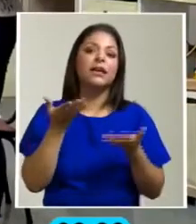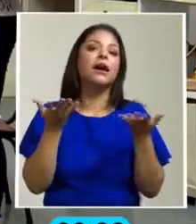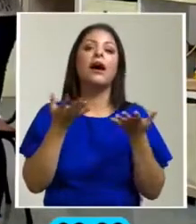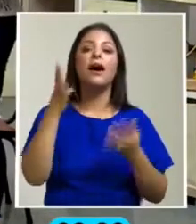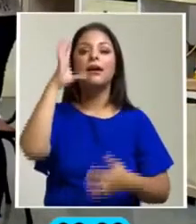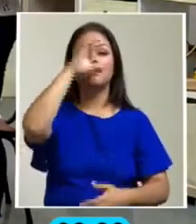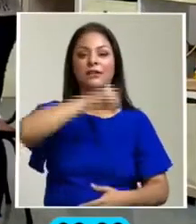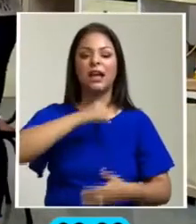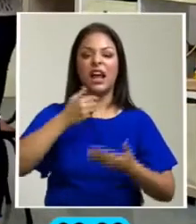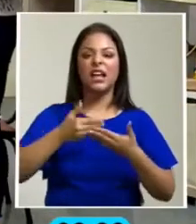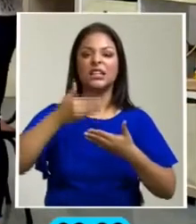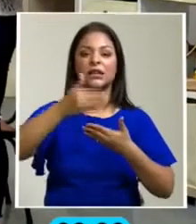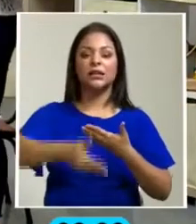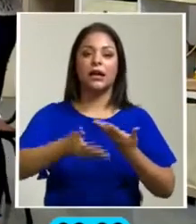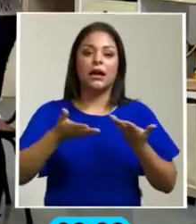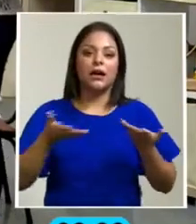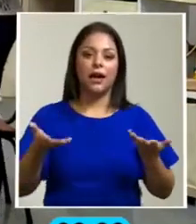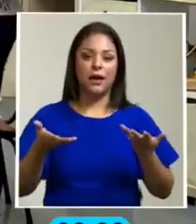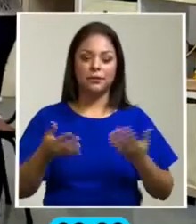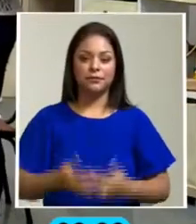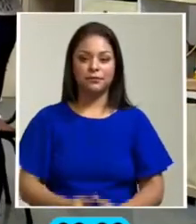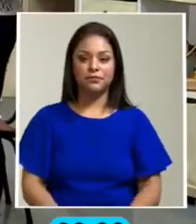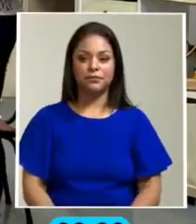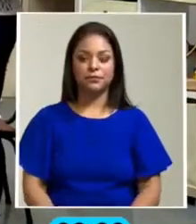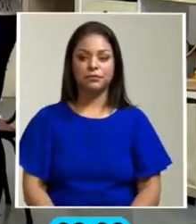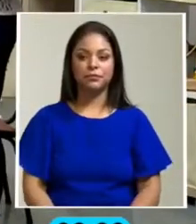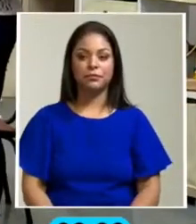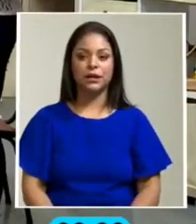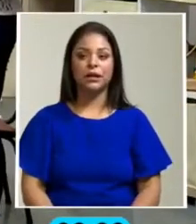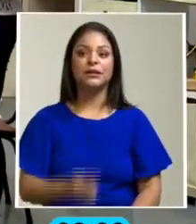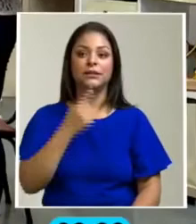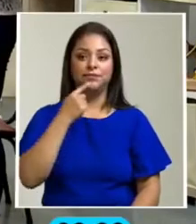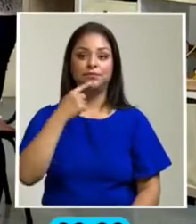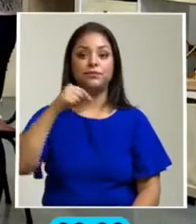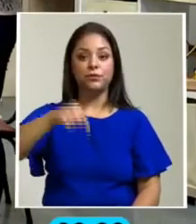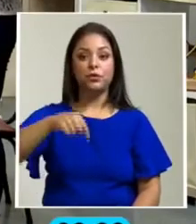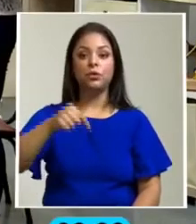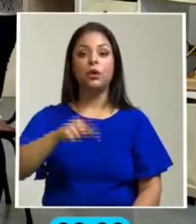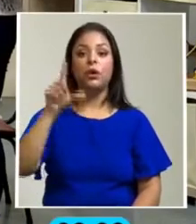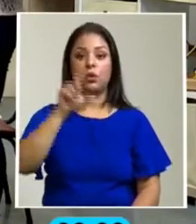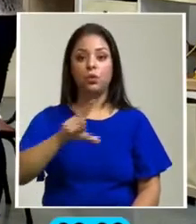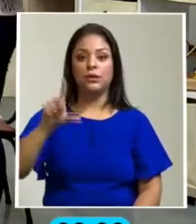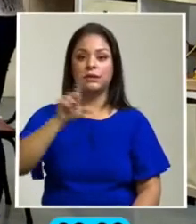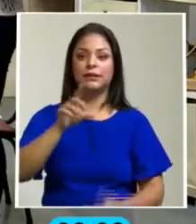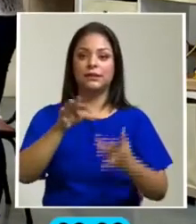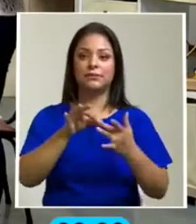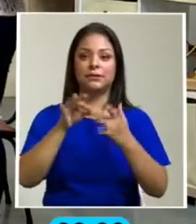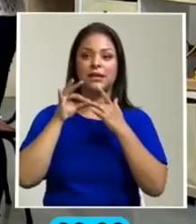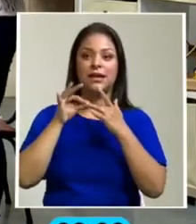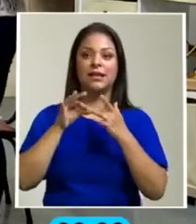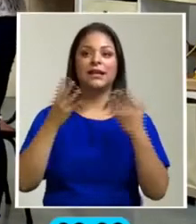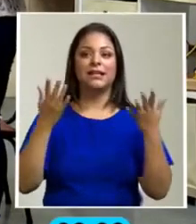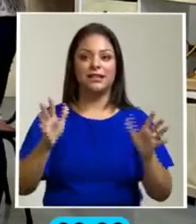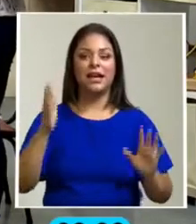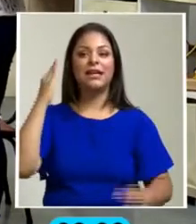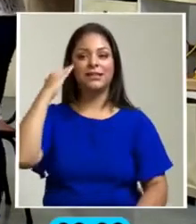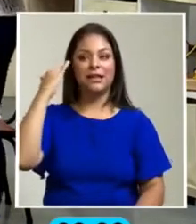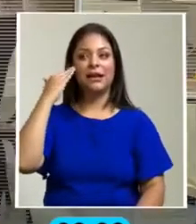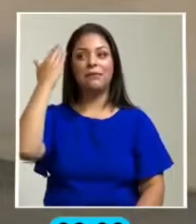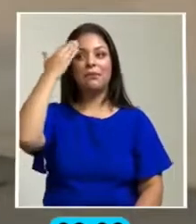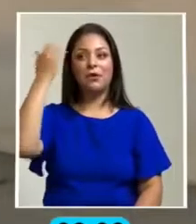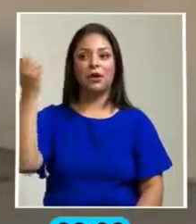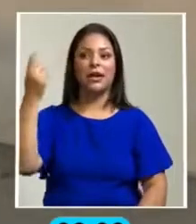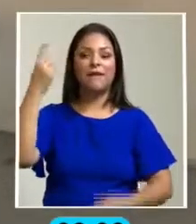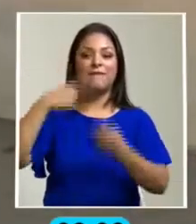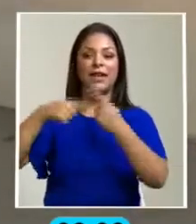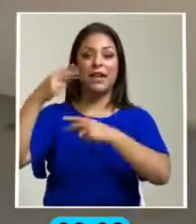sigue. Vean, bueno, que hoy es un lunes muy especial, por supuesto, ya sé, y ya sé entonces por qué venían todos estos